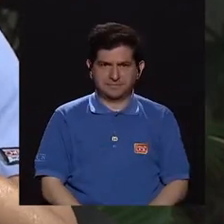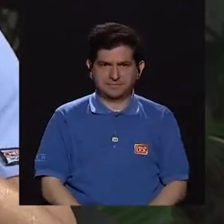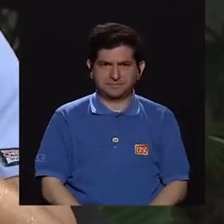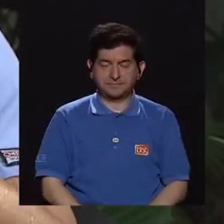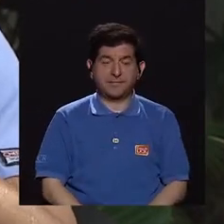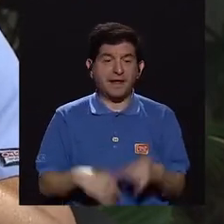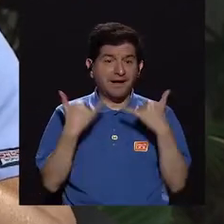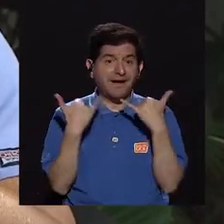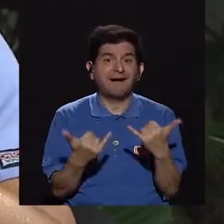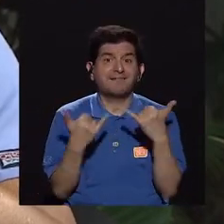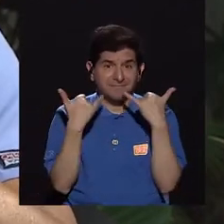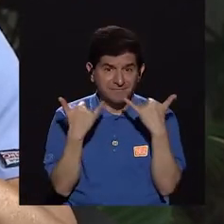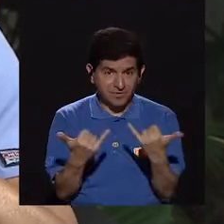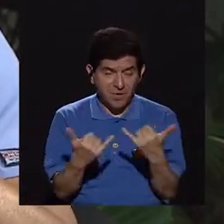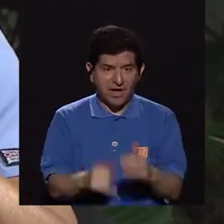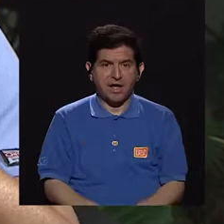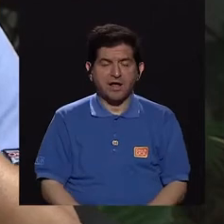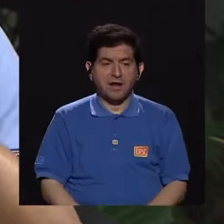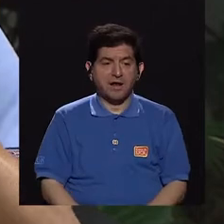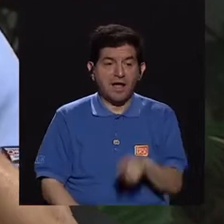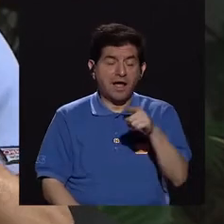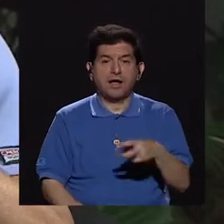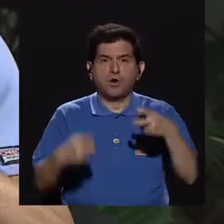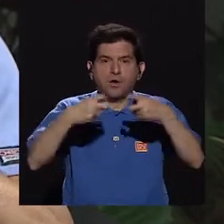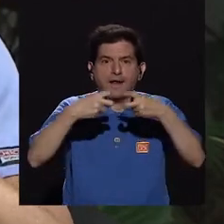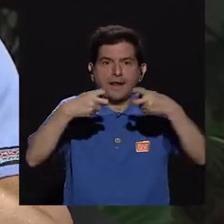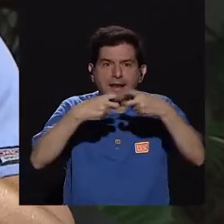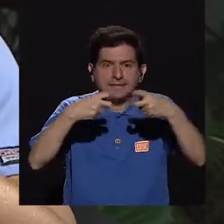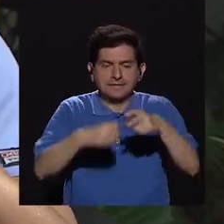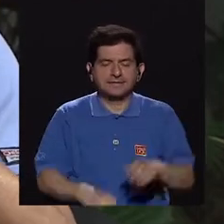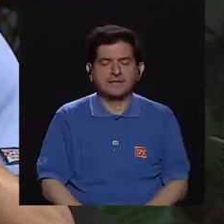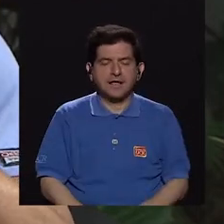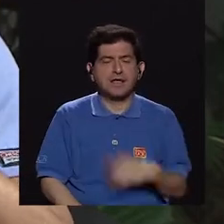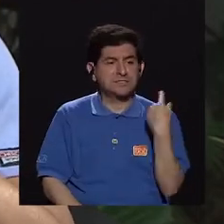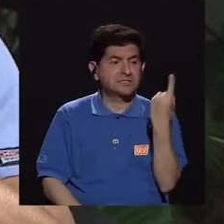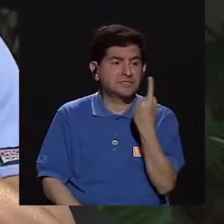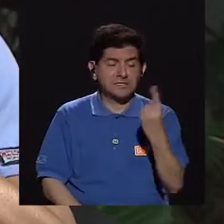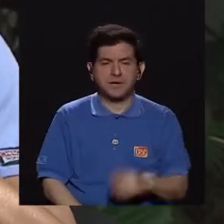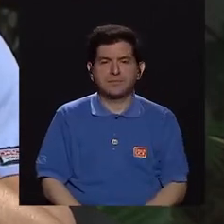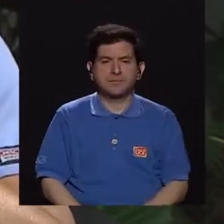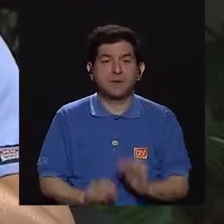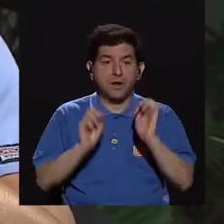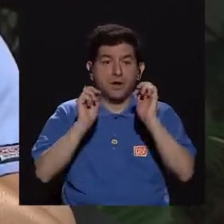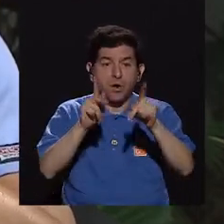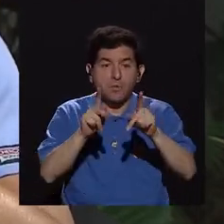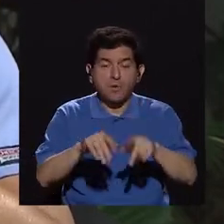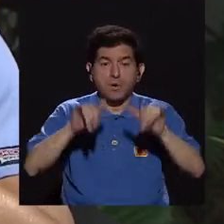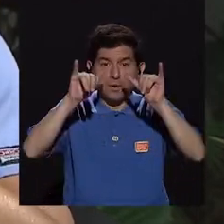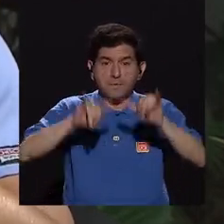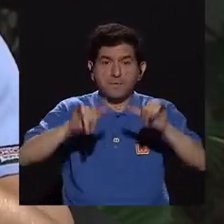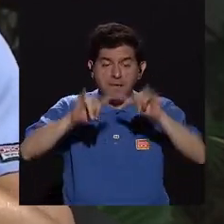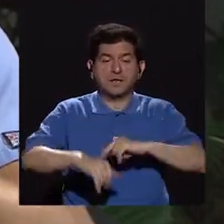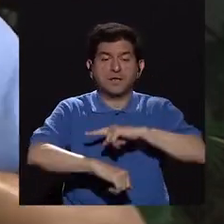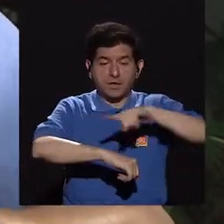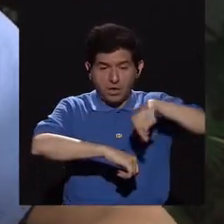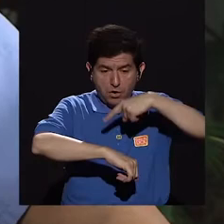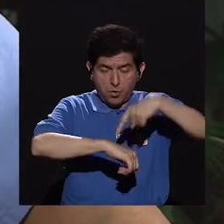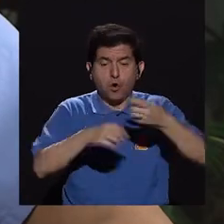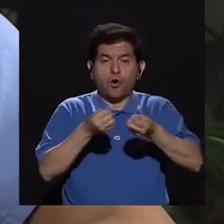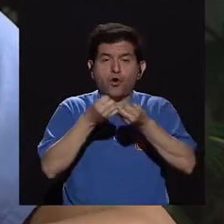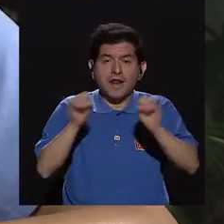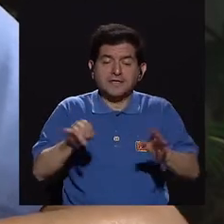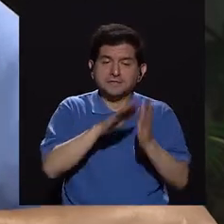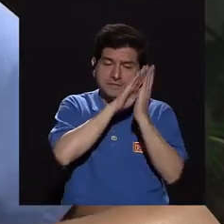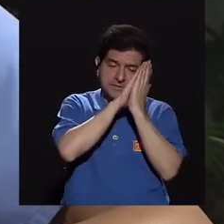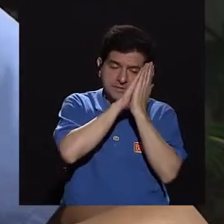Que actualmente con el fluido eléctrico todo el tiempo, con la posibilidad de mantener más horas sin